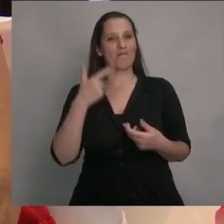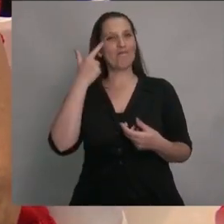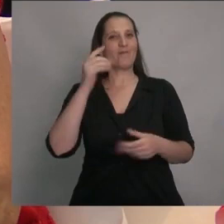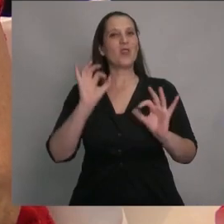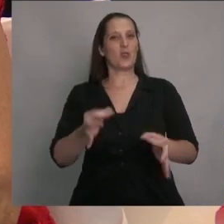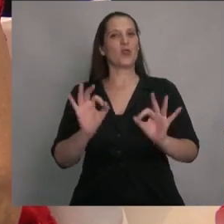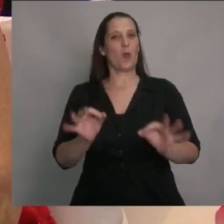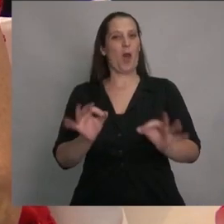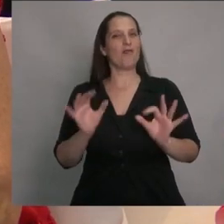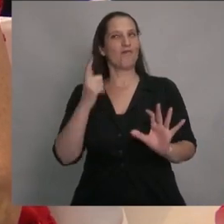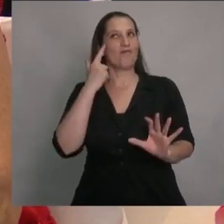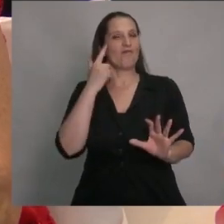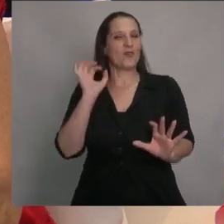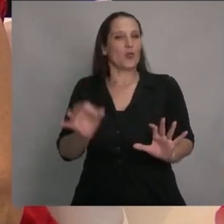inmediatamente